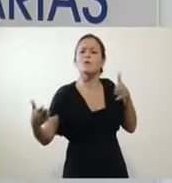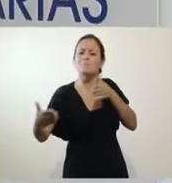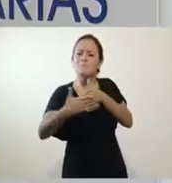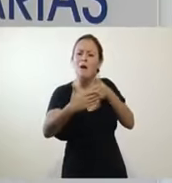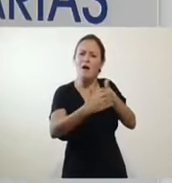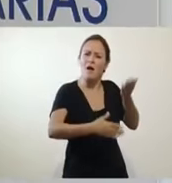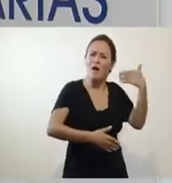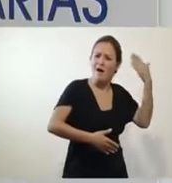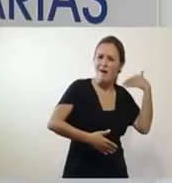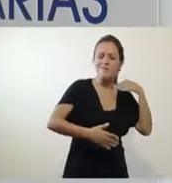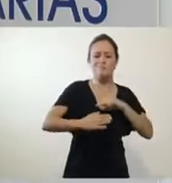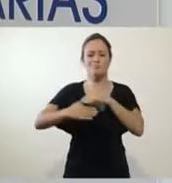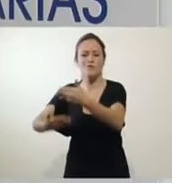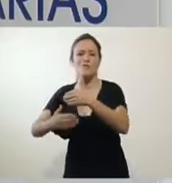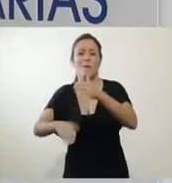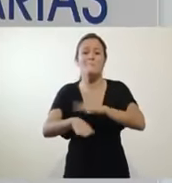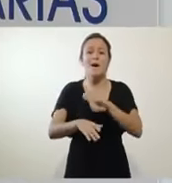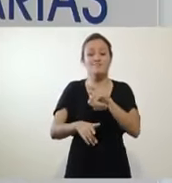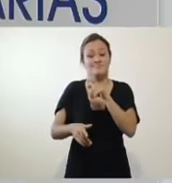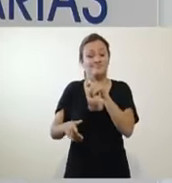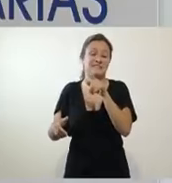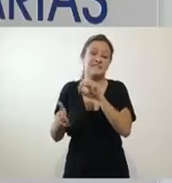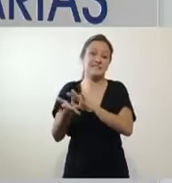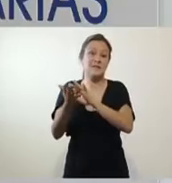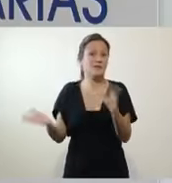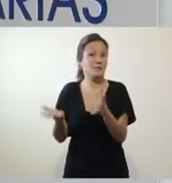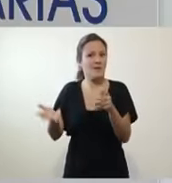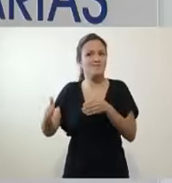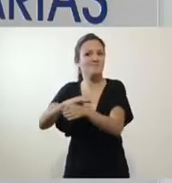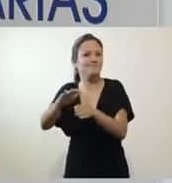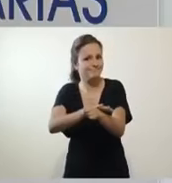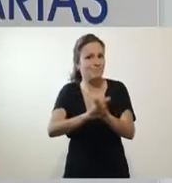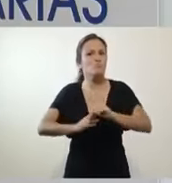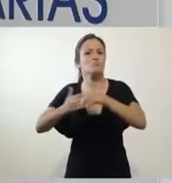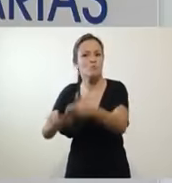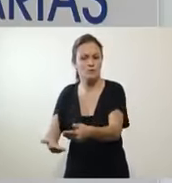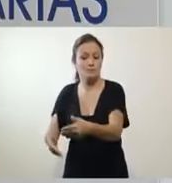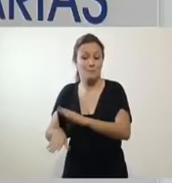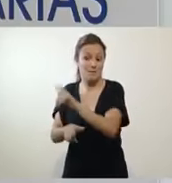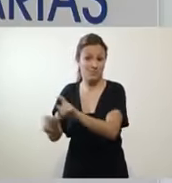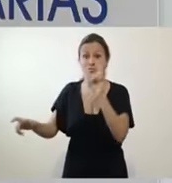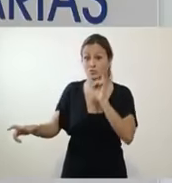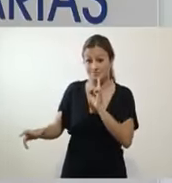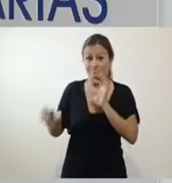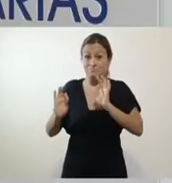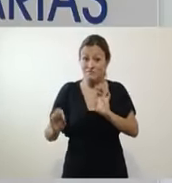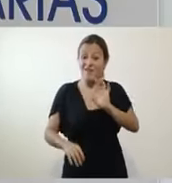barreras que existían para el acceso a los servicios de emergencia por parte de este colectivo. En enero se hizo la presentación oficial,